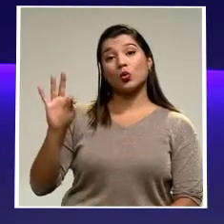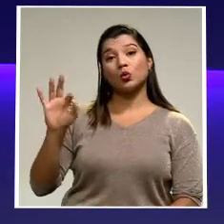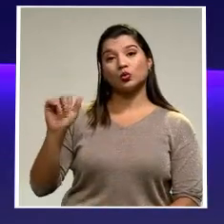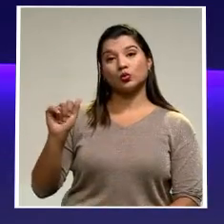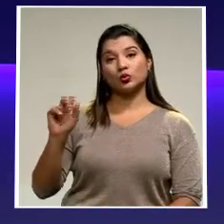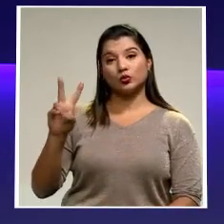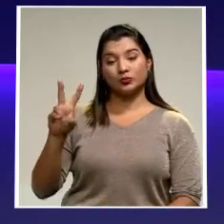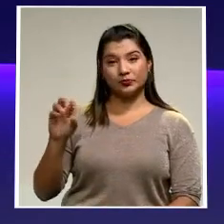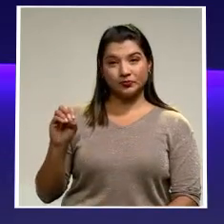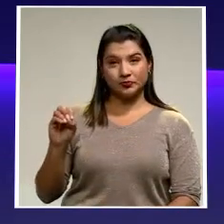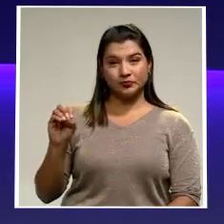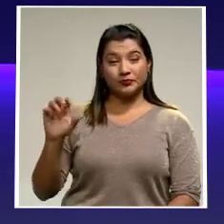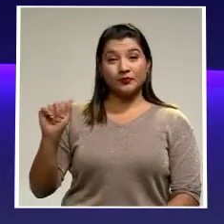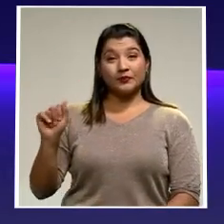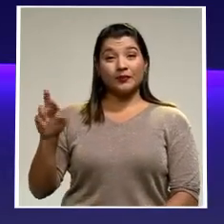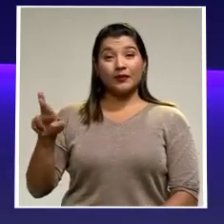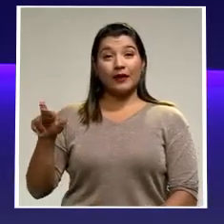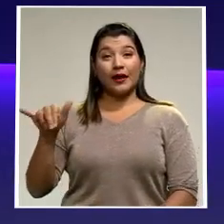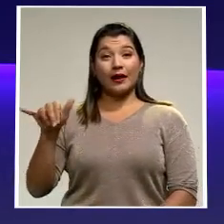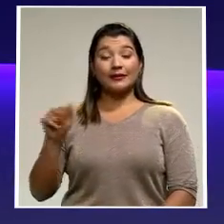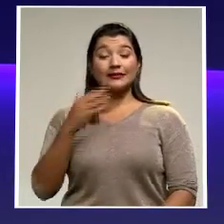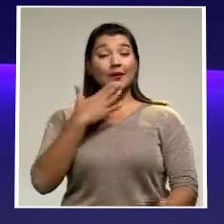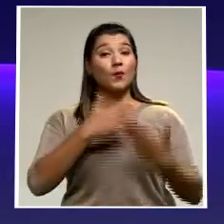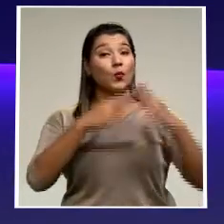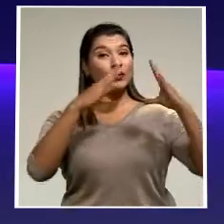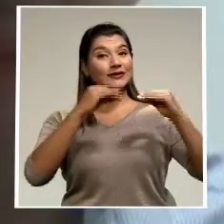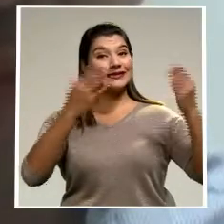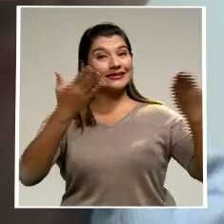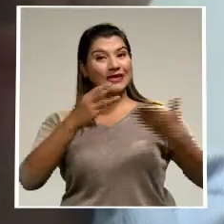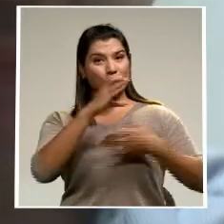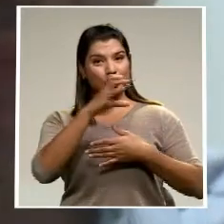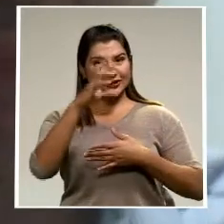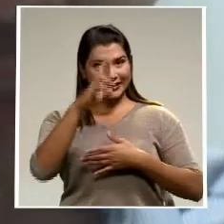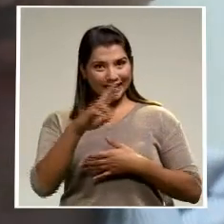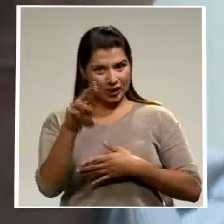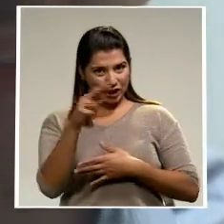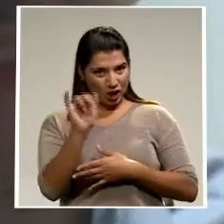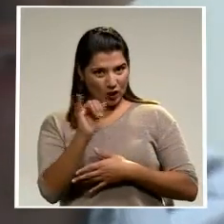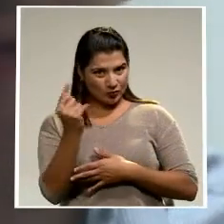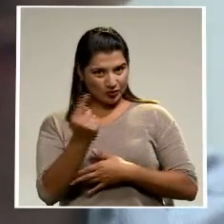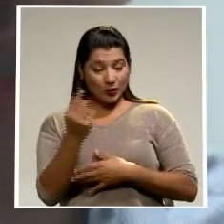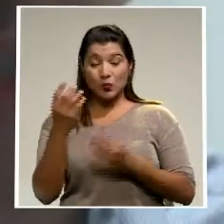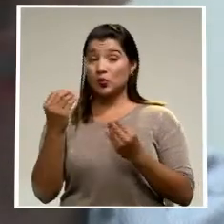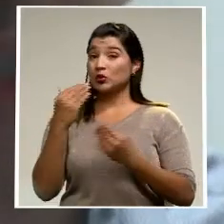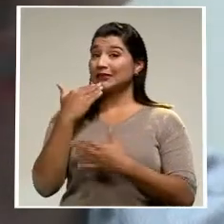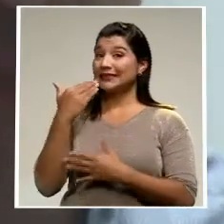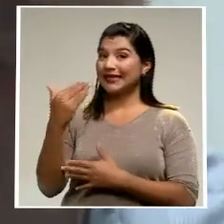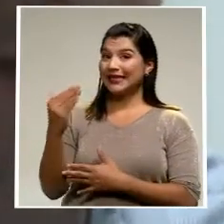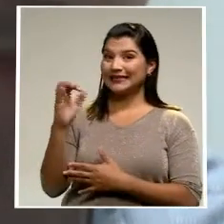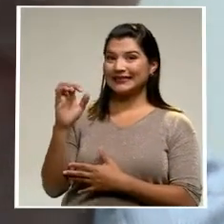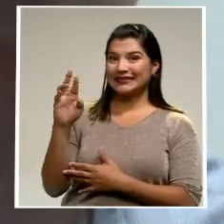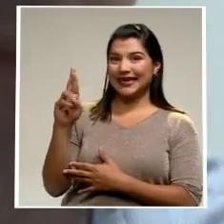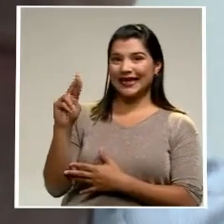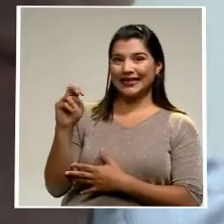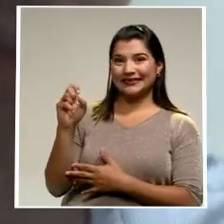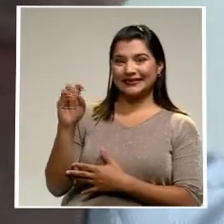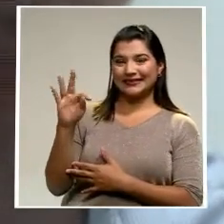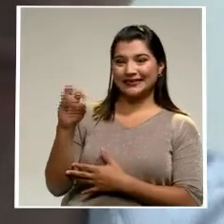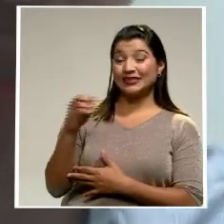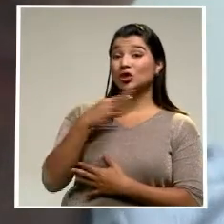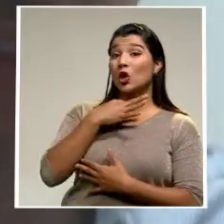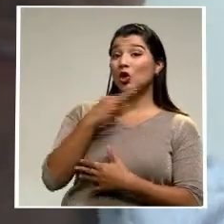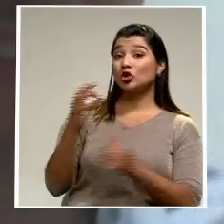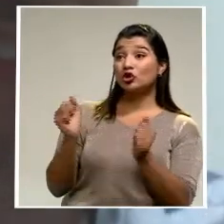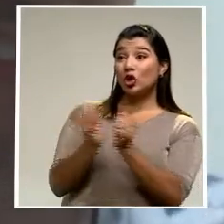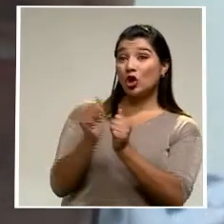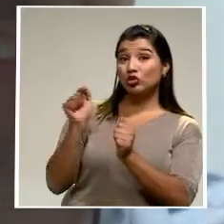Gustavo. Bienvenido a Costa Rica Noticias, como siempre. Muchísimas gracias, Ernesto. Un placer estar, como siempre, con vos y con toda la